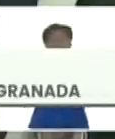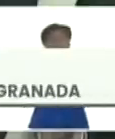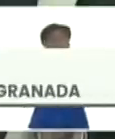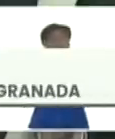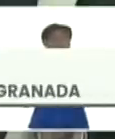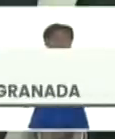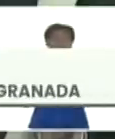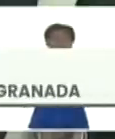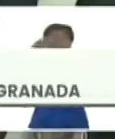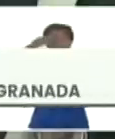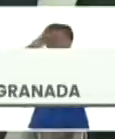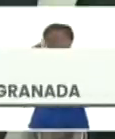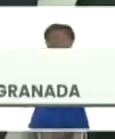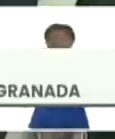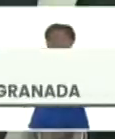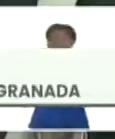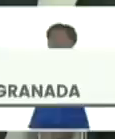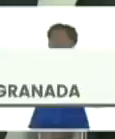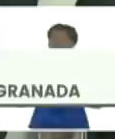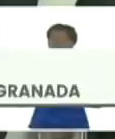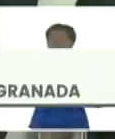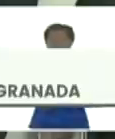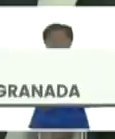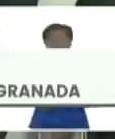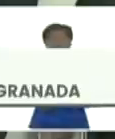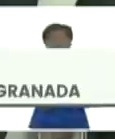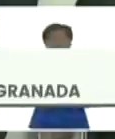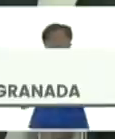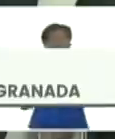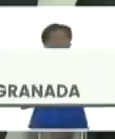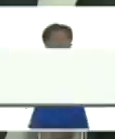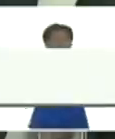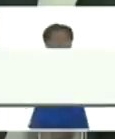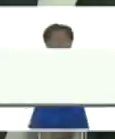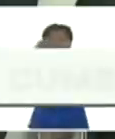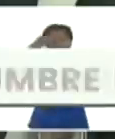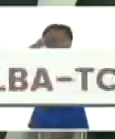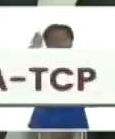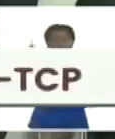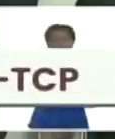que tenemos el mandato, tenemos la obligación.